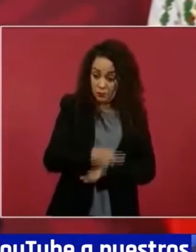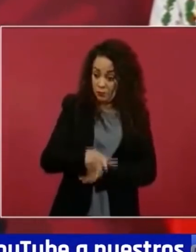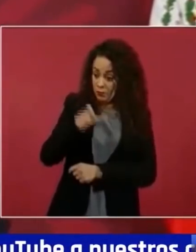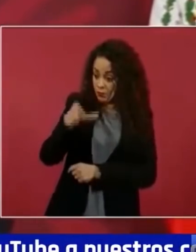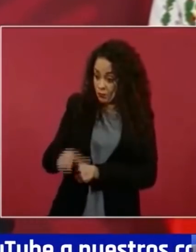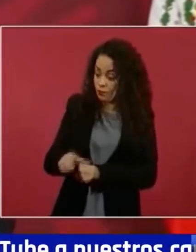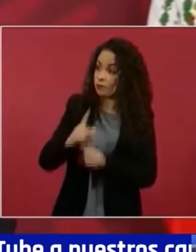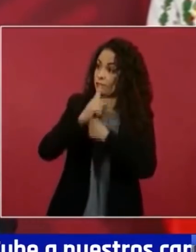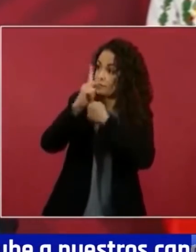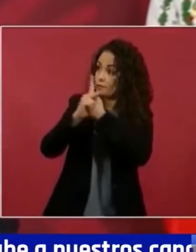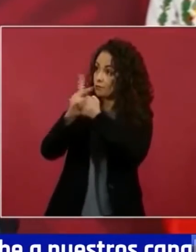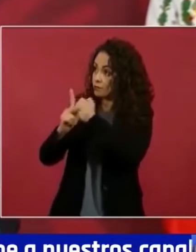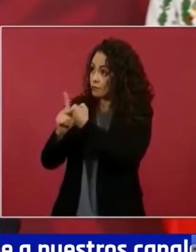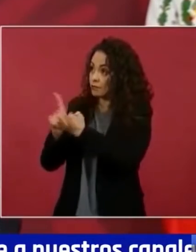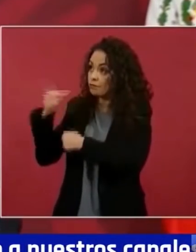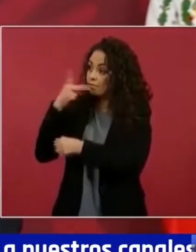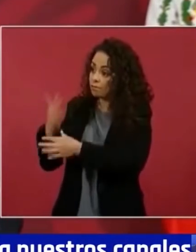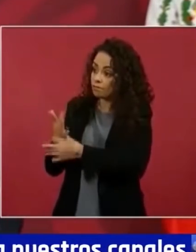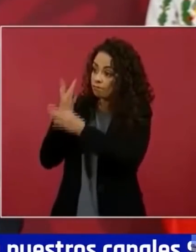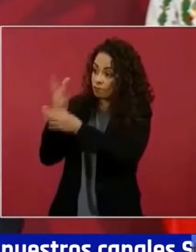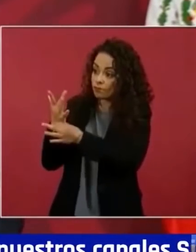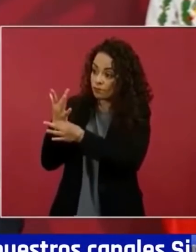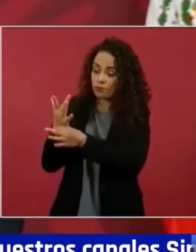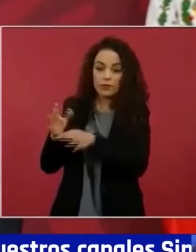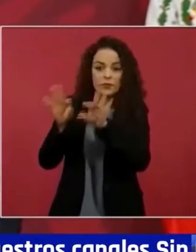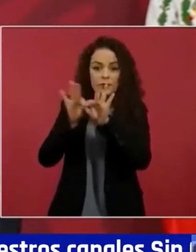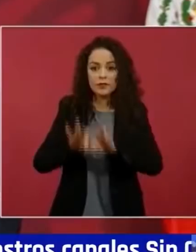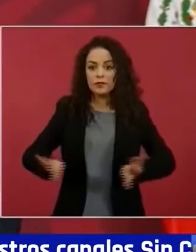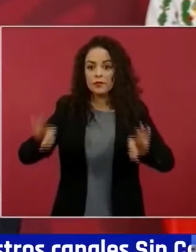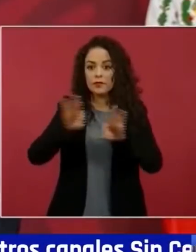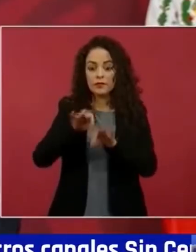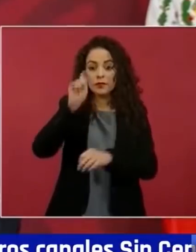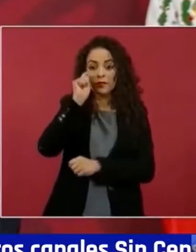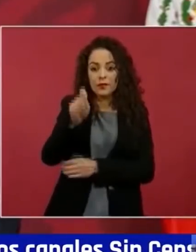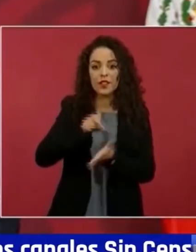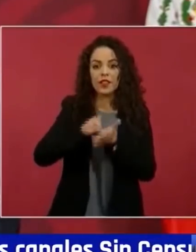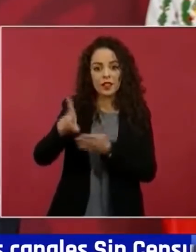entre las naciones el respeto al derecho ajeno es la paz.